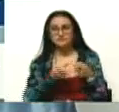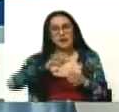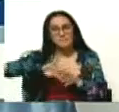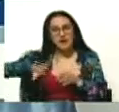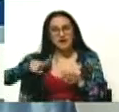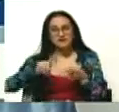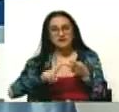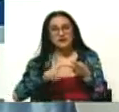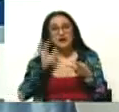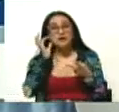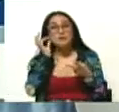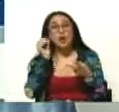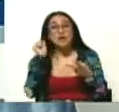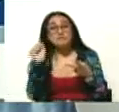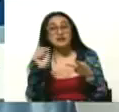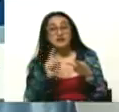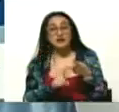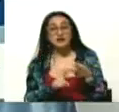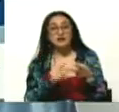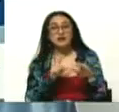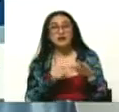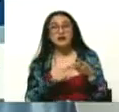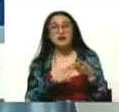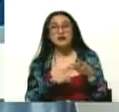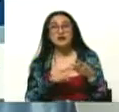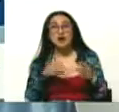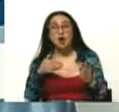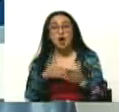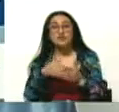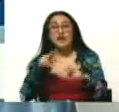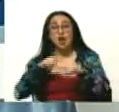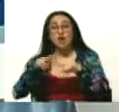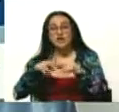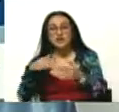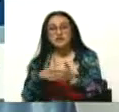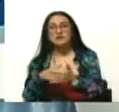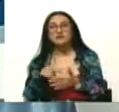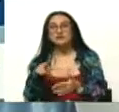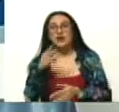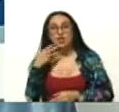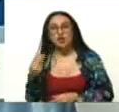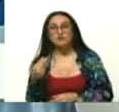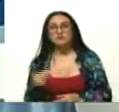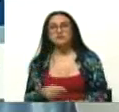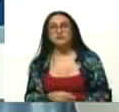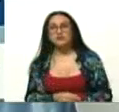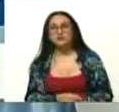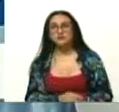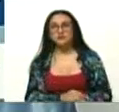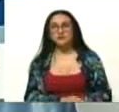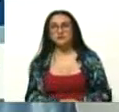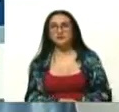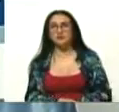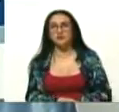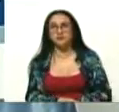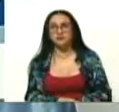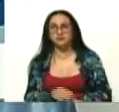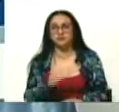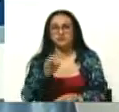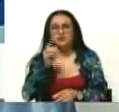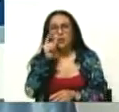del femicidio, el atentado contra los niños, niñas y adolescentes, la